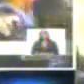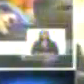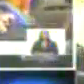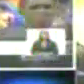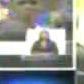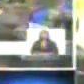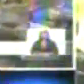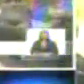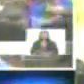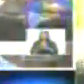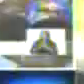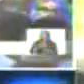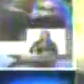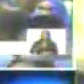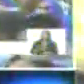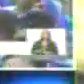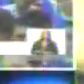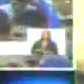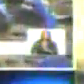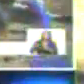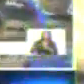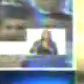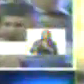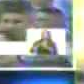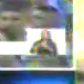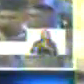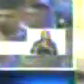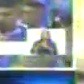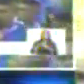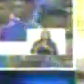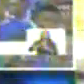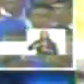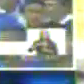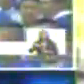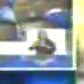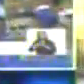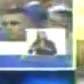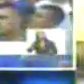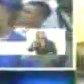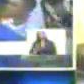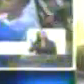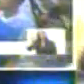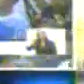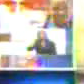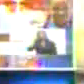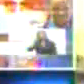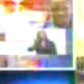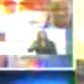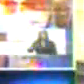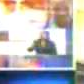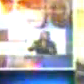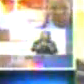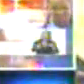tema, porque es un poco doloroso para mí haber perdido personas allegadas y conocidas por culpa de la desaparición de